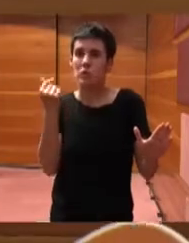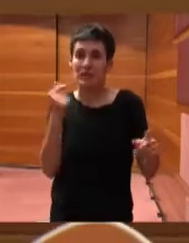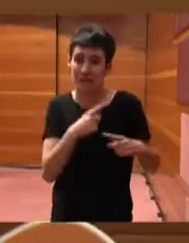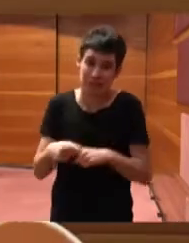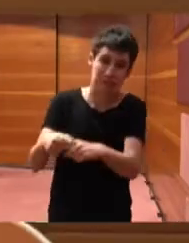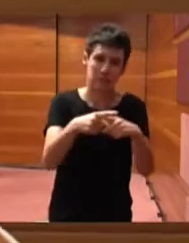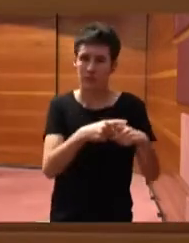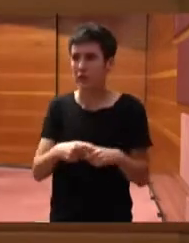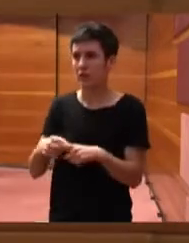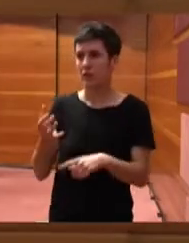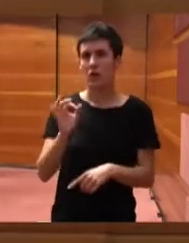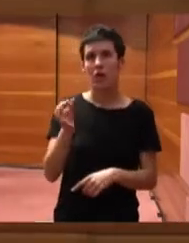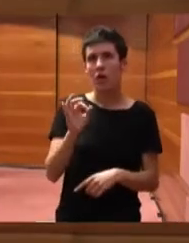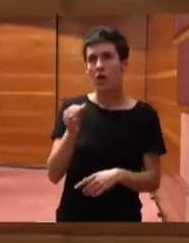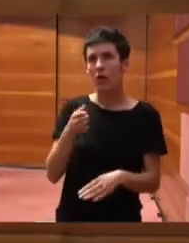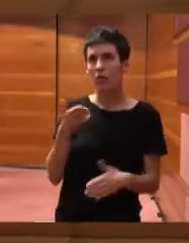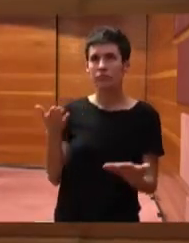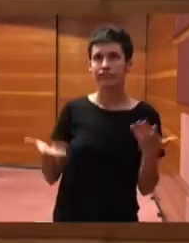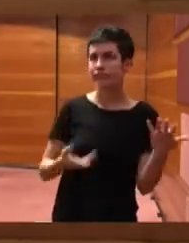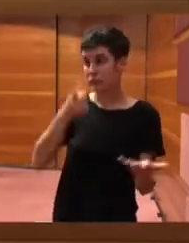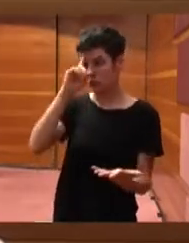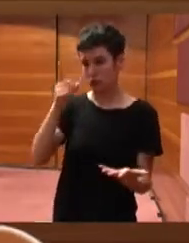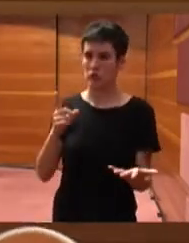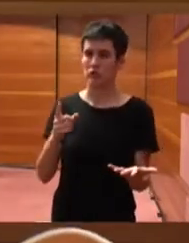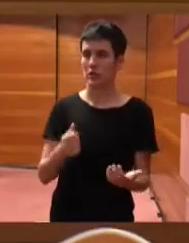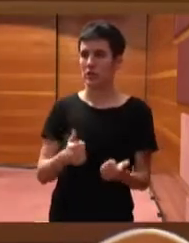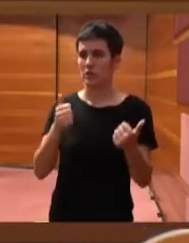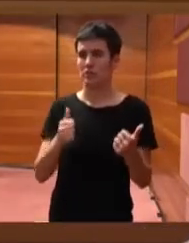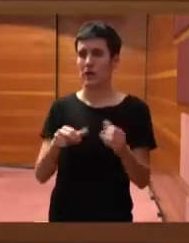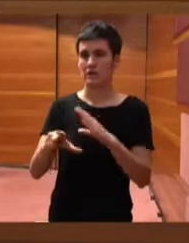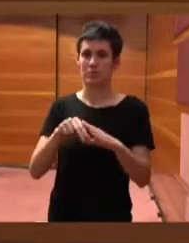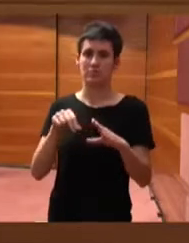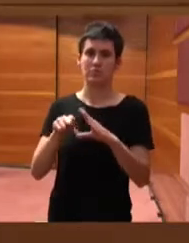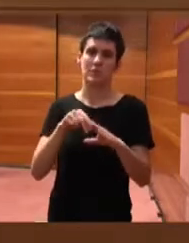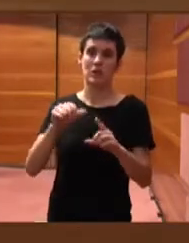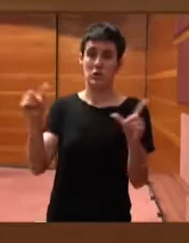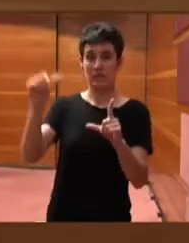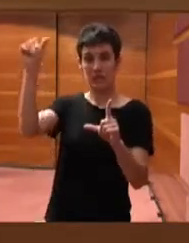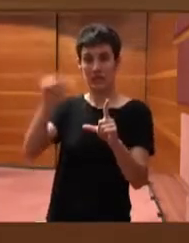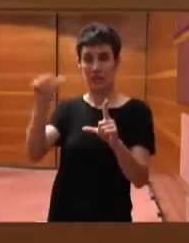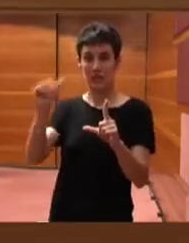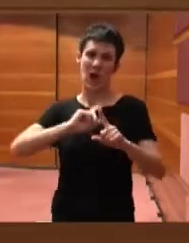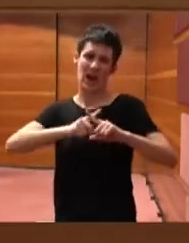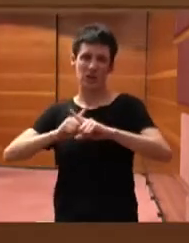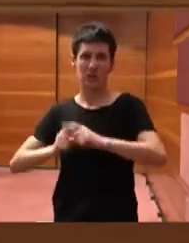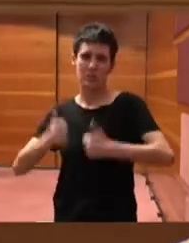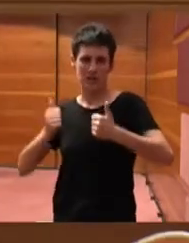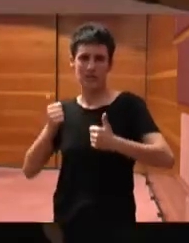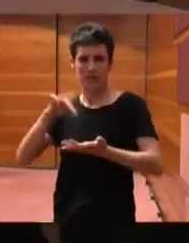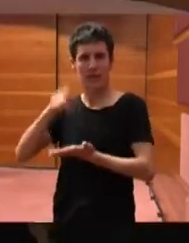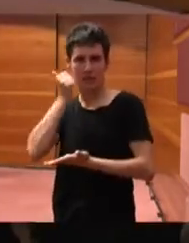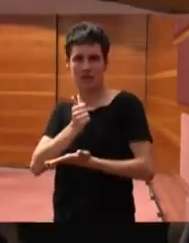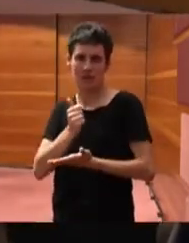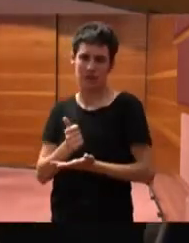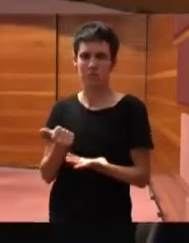voy a, no sé, a poner más películas eróticas los sábados. La cosa es